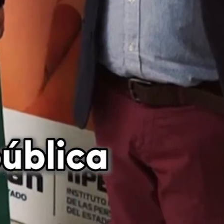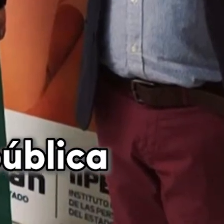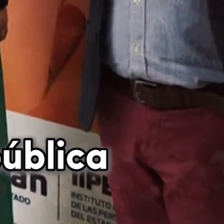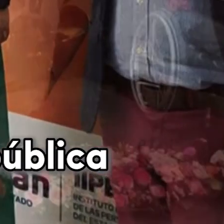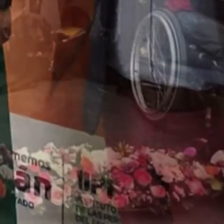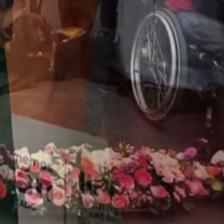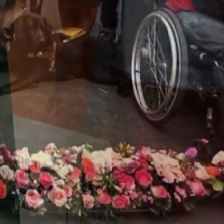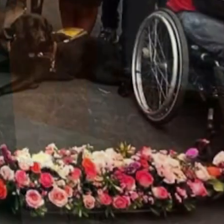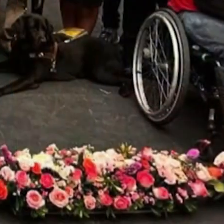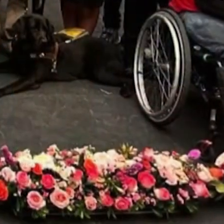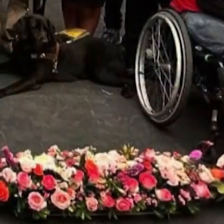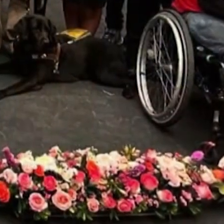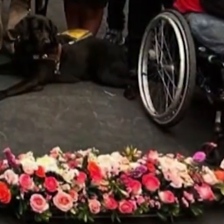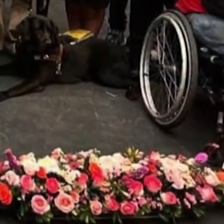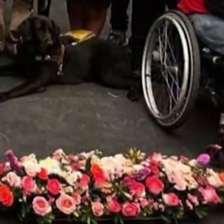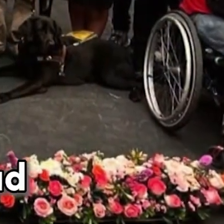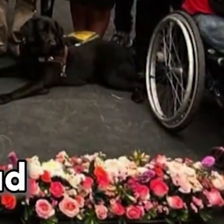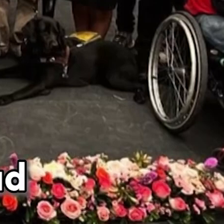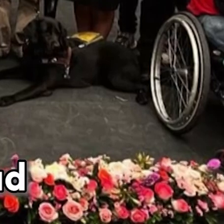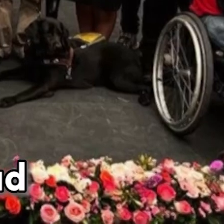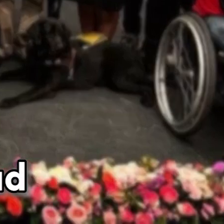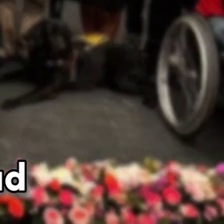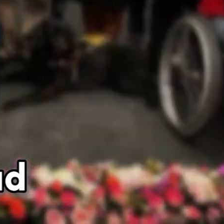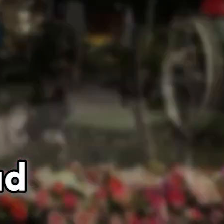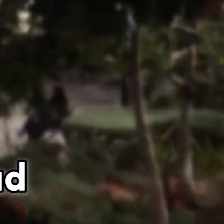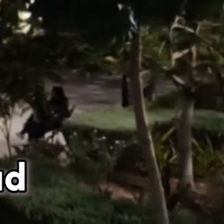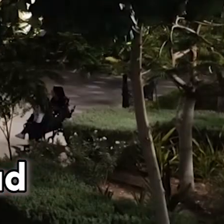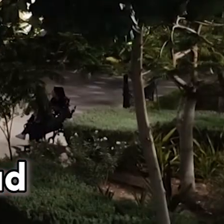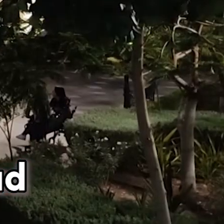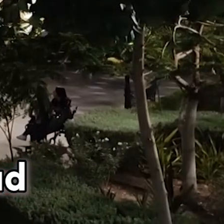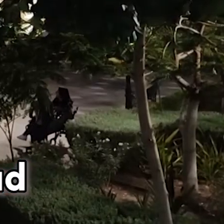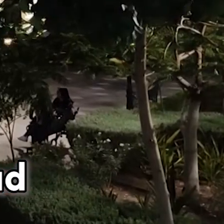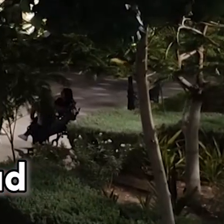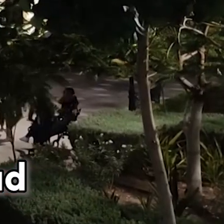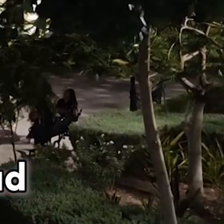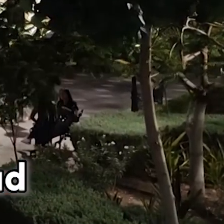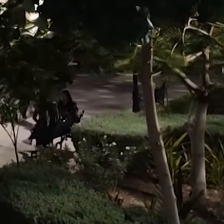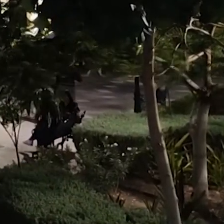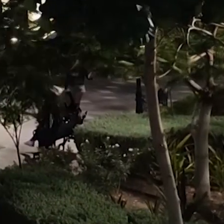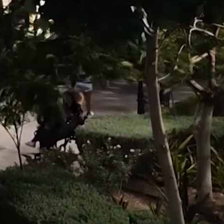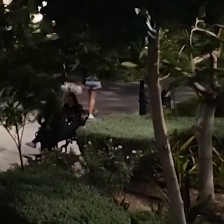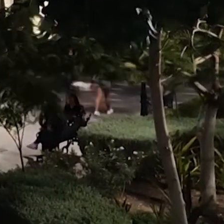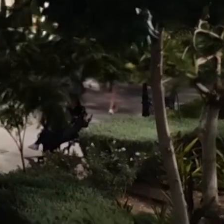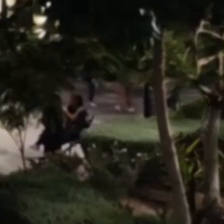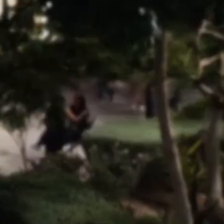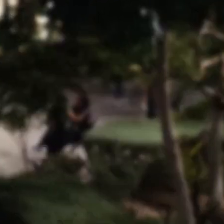de la República y la Coalición México por los Derechos de las Personas con Discapacidad.